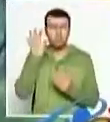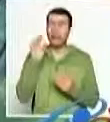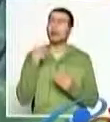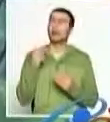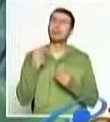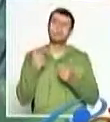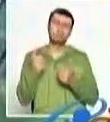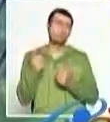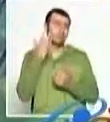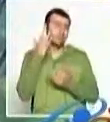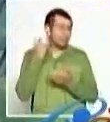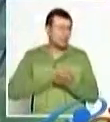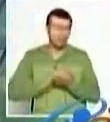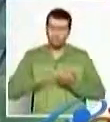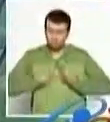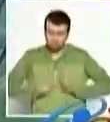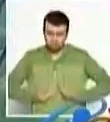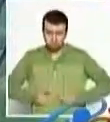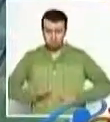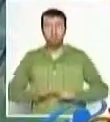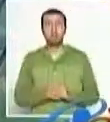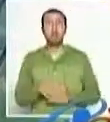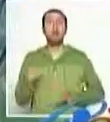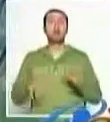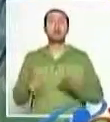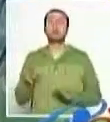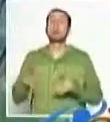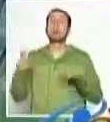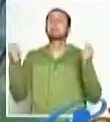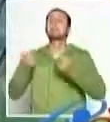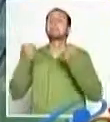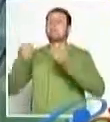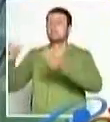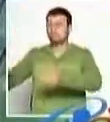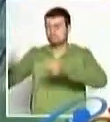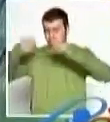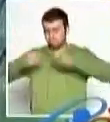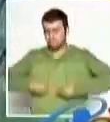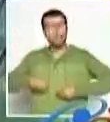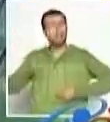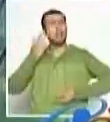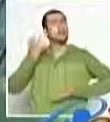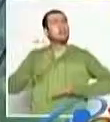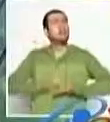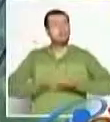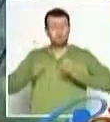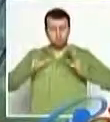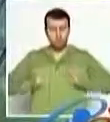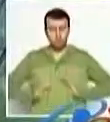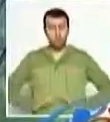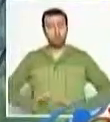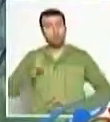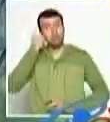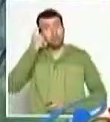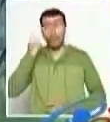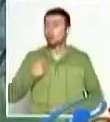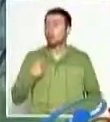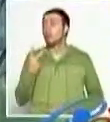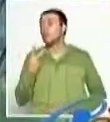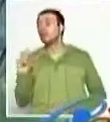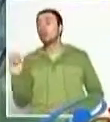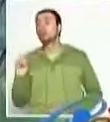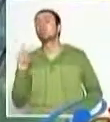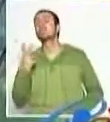desintoxicar y les ofrecen paquetes de cosas para desintoxicar y creemos que tomándonos 20 o 50